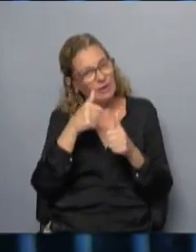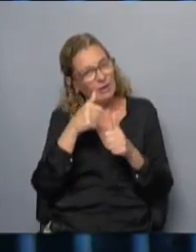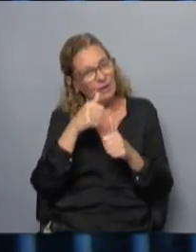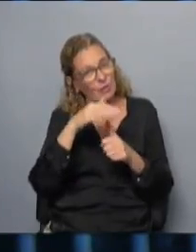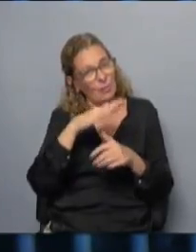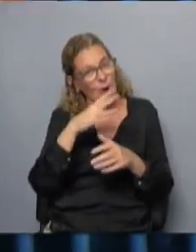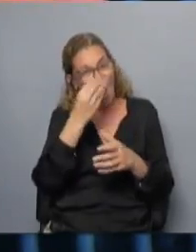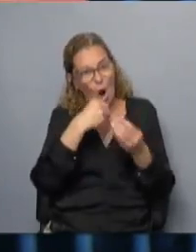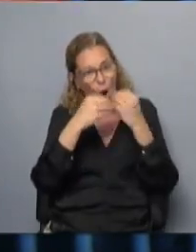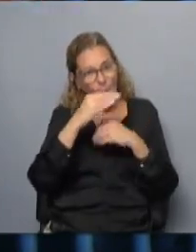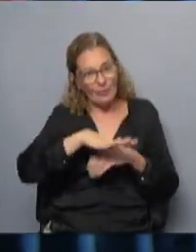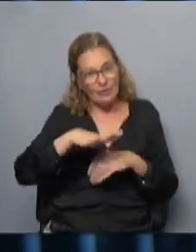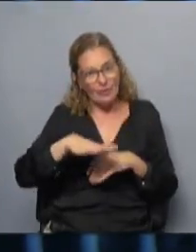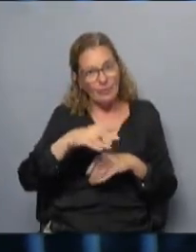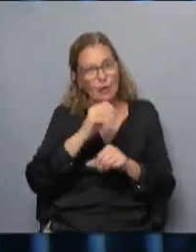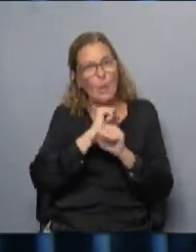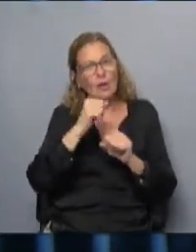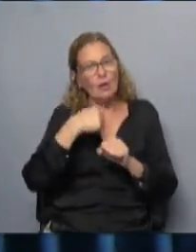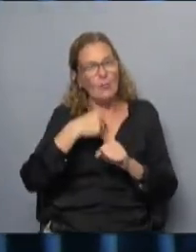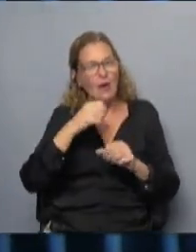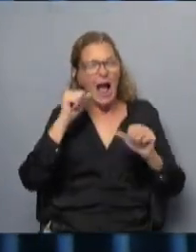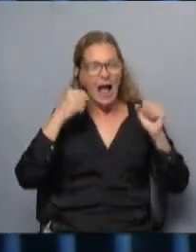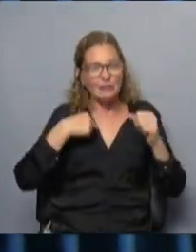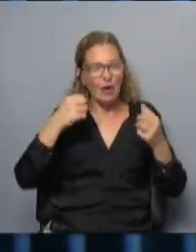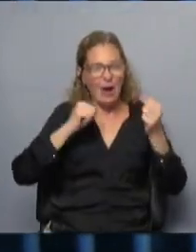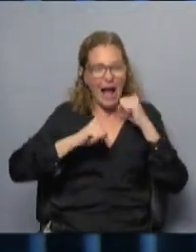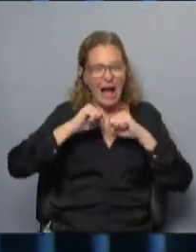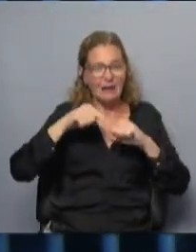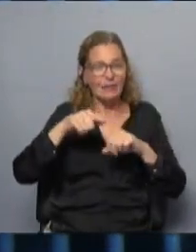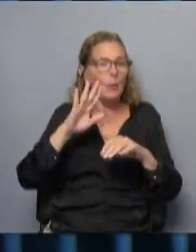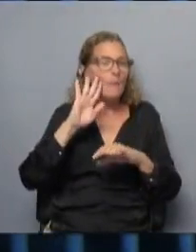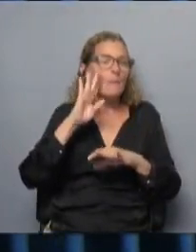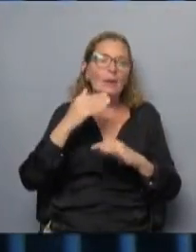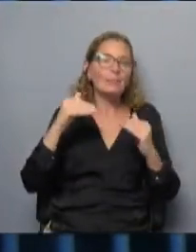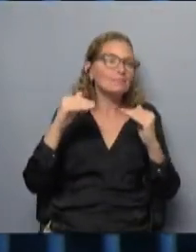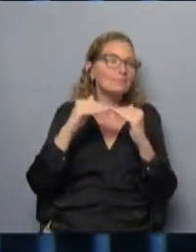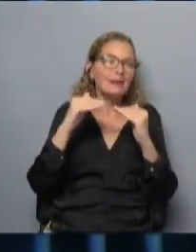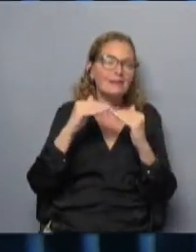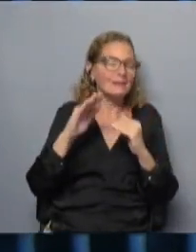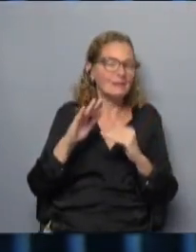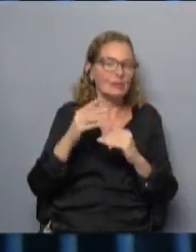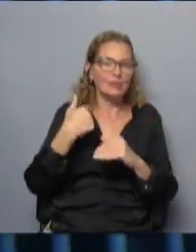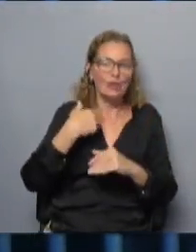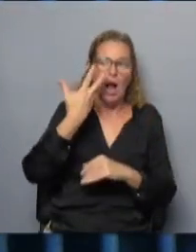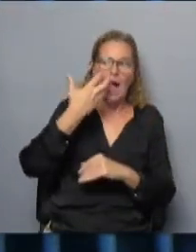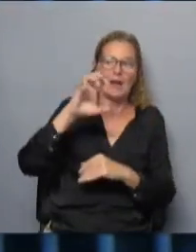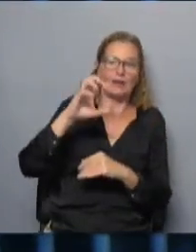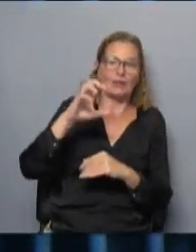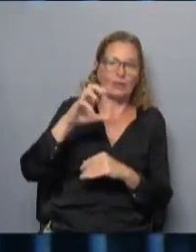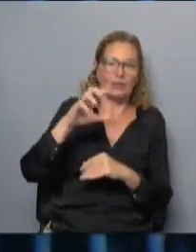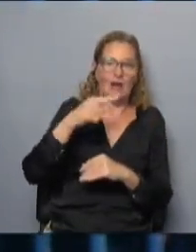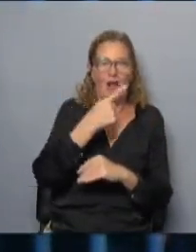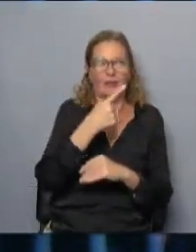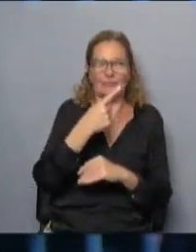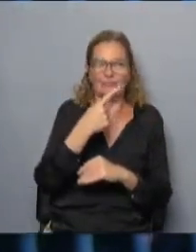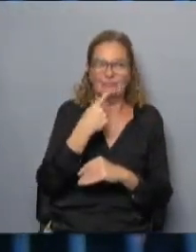niño crudo pero yo no puedo comer berrinches y este parecido cuando yo grito porque algo algo de hallar no